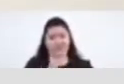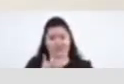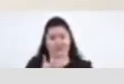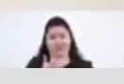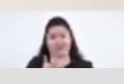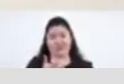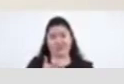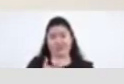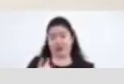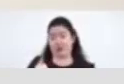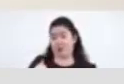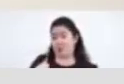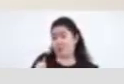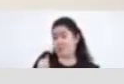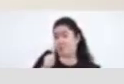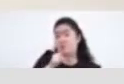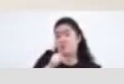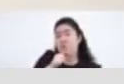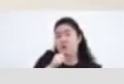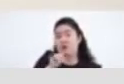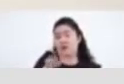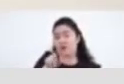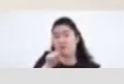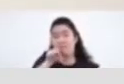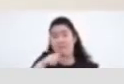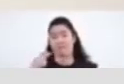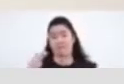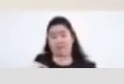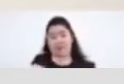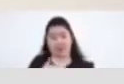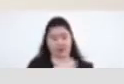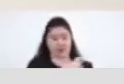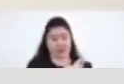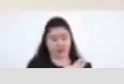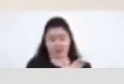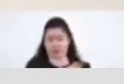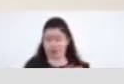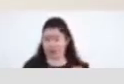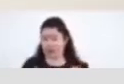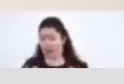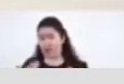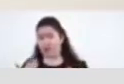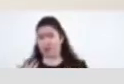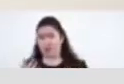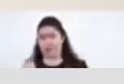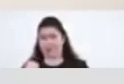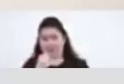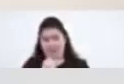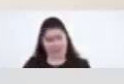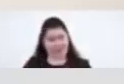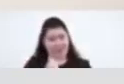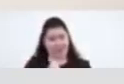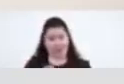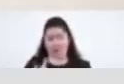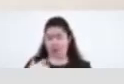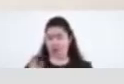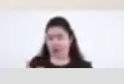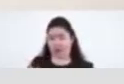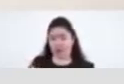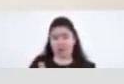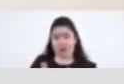me tocará cuando le corresponda a las personas entre 50 y 59 años,